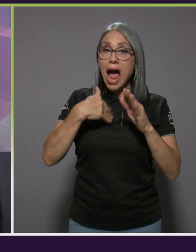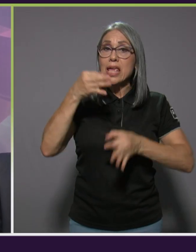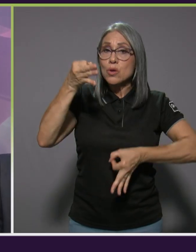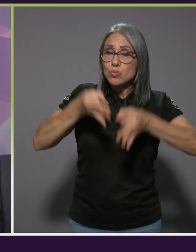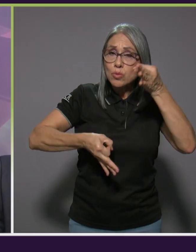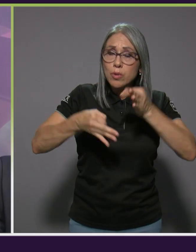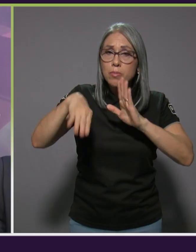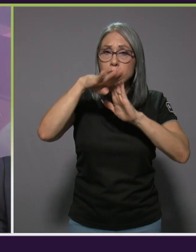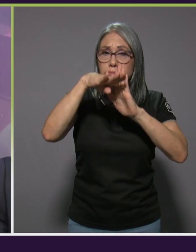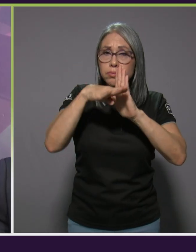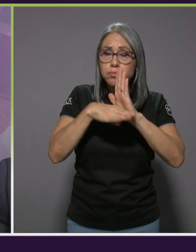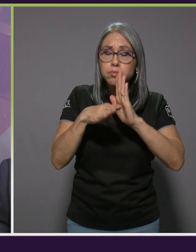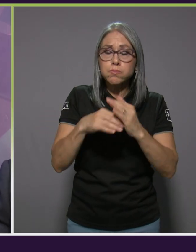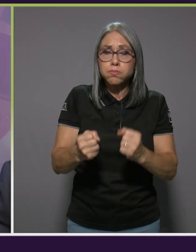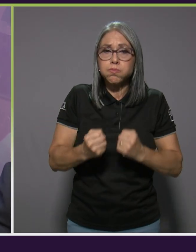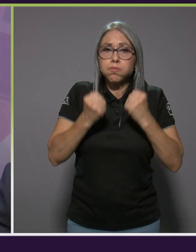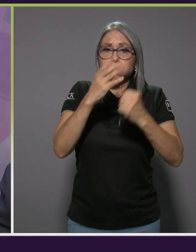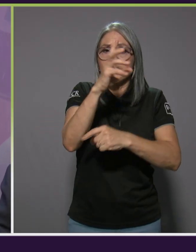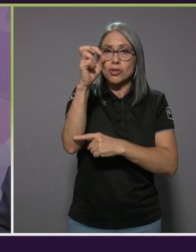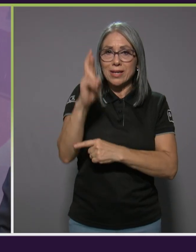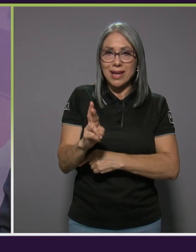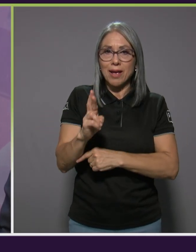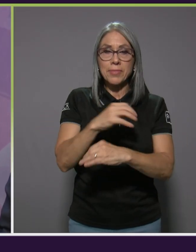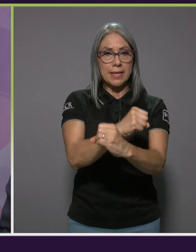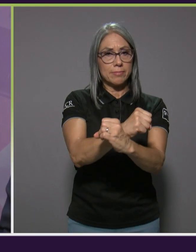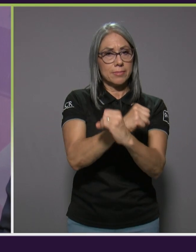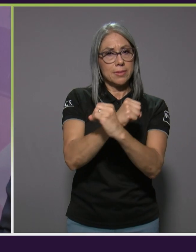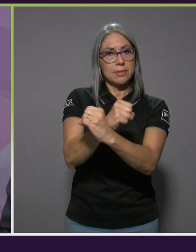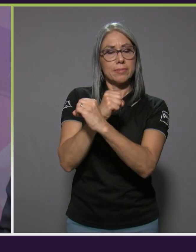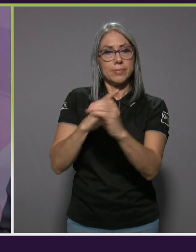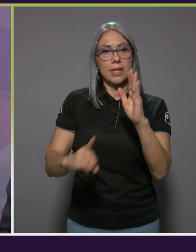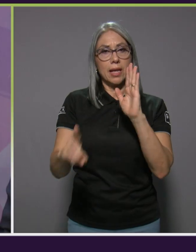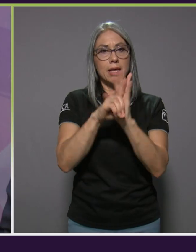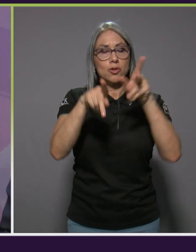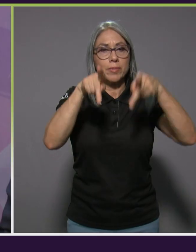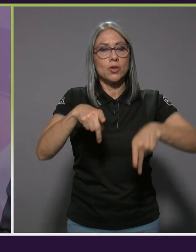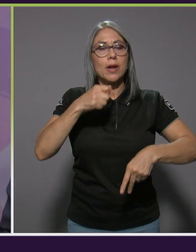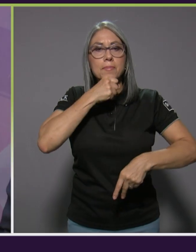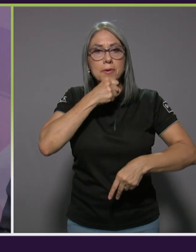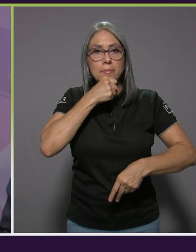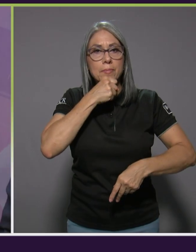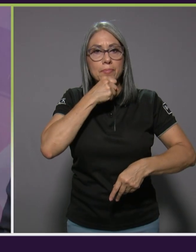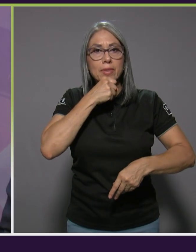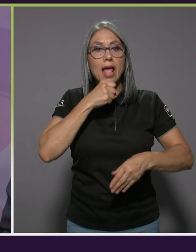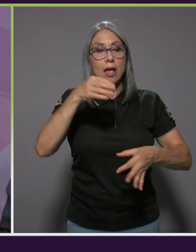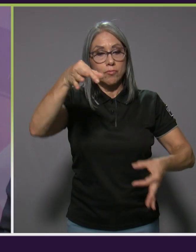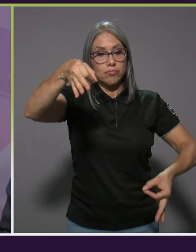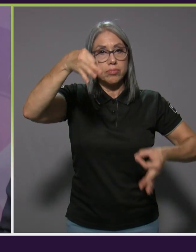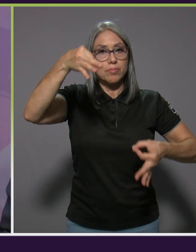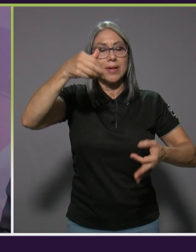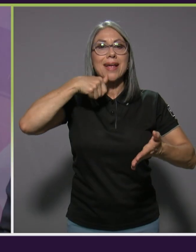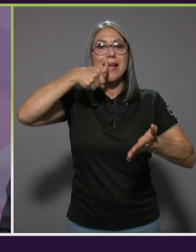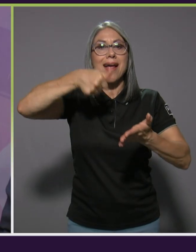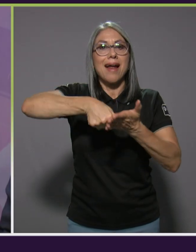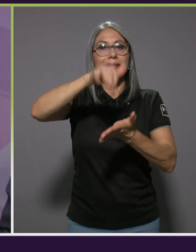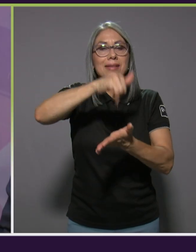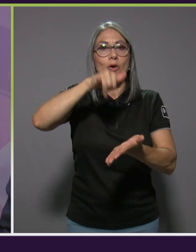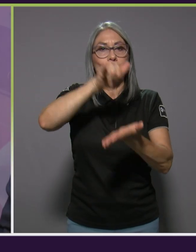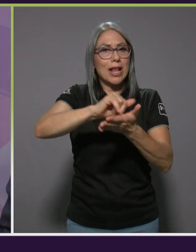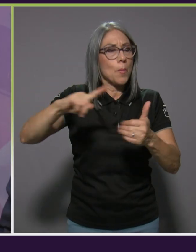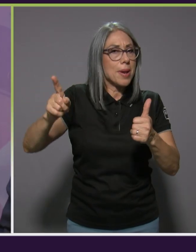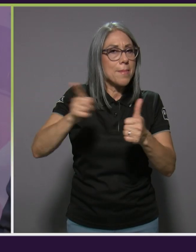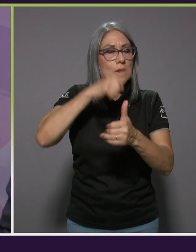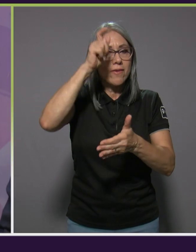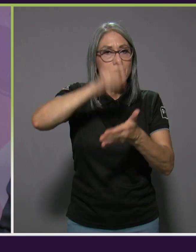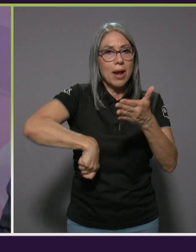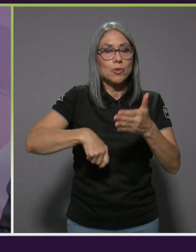muy robusto en Costa Rica que garantiza los derechos de la persona adulta mayor. Desde la Carta de San José, que fue lo primero que nosotros firmamos,